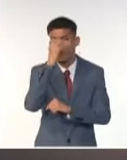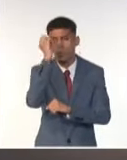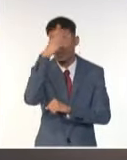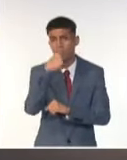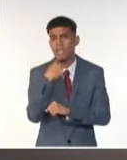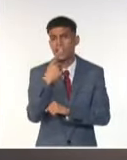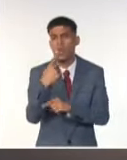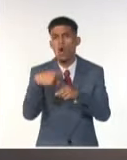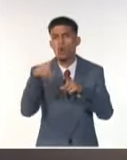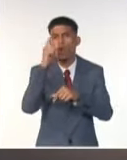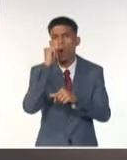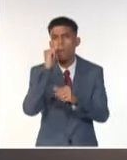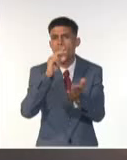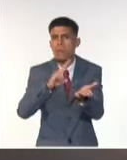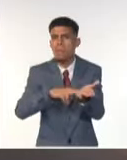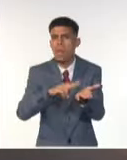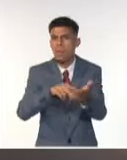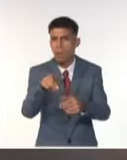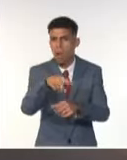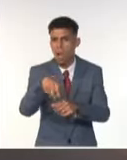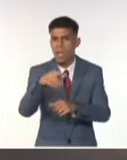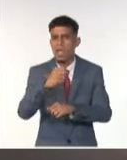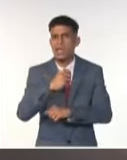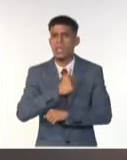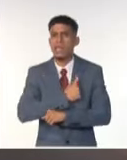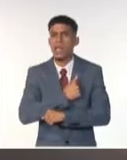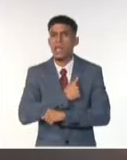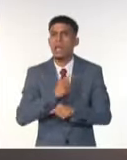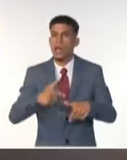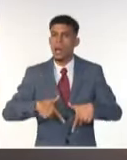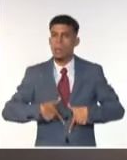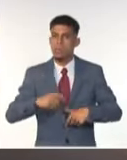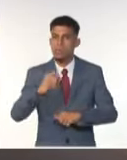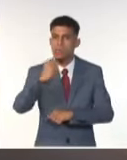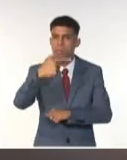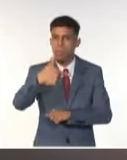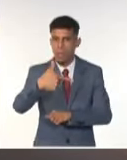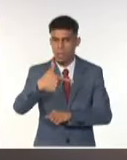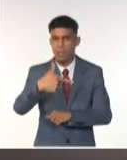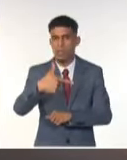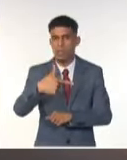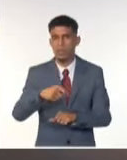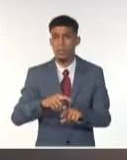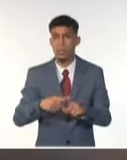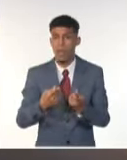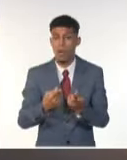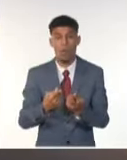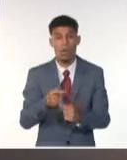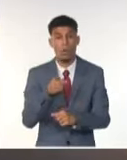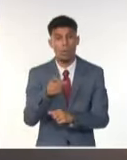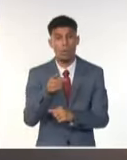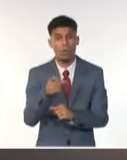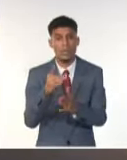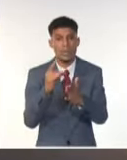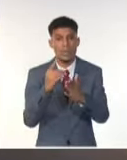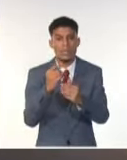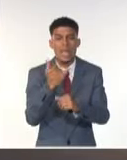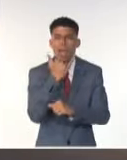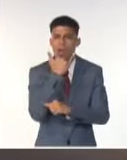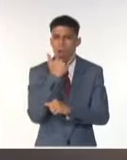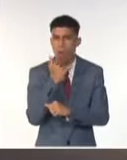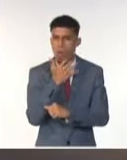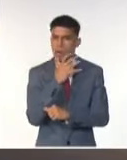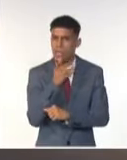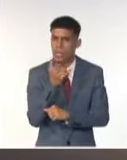su fórmula para candidato a vicepresidente, pero deben estar resolviendo un detallito técnico, tan detallito como que